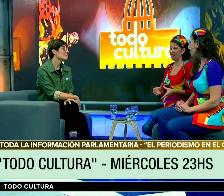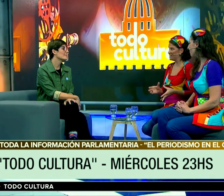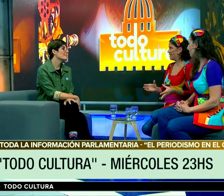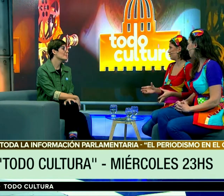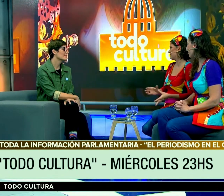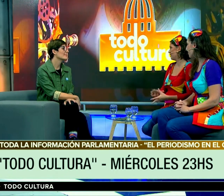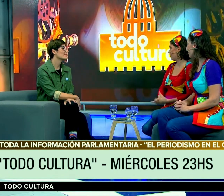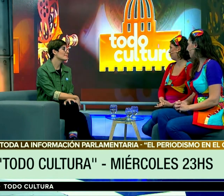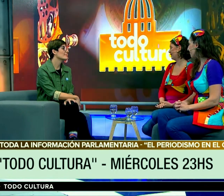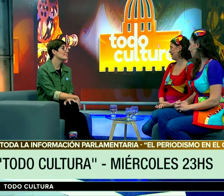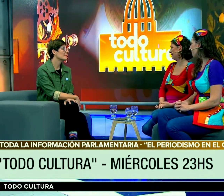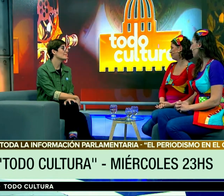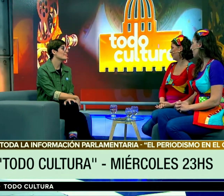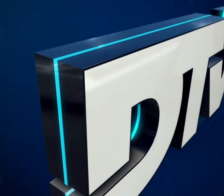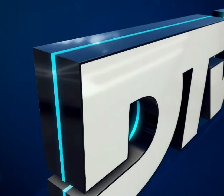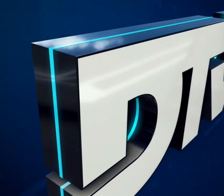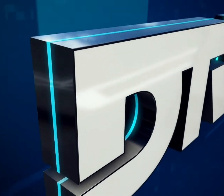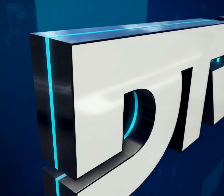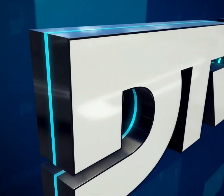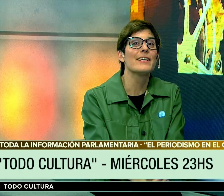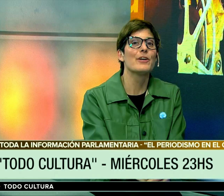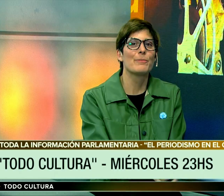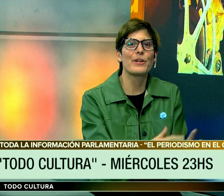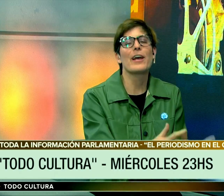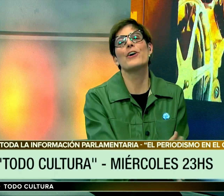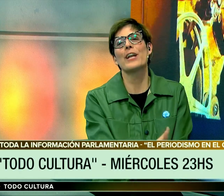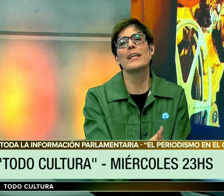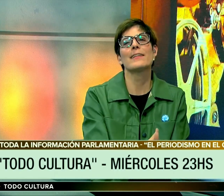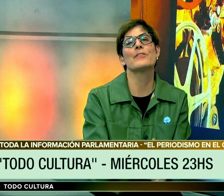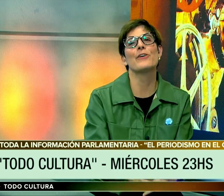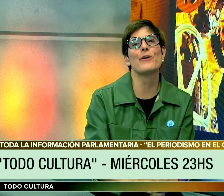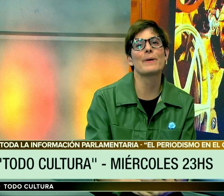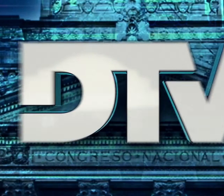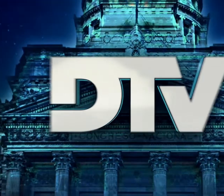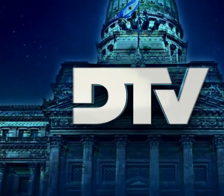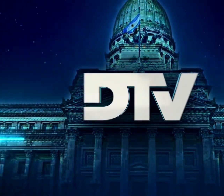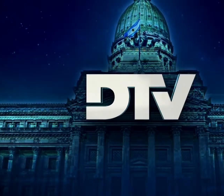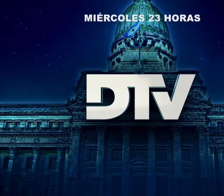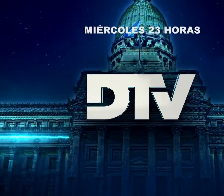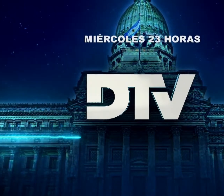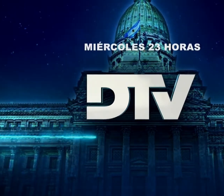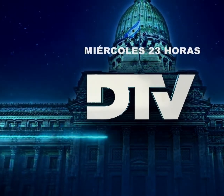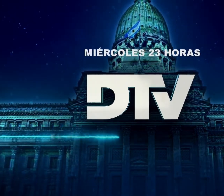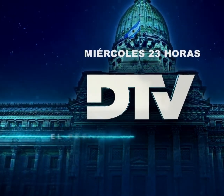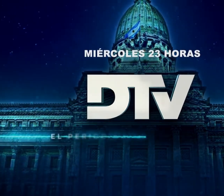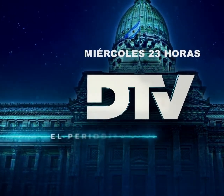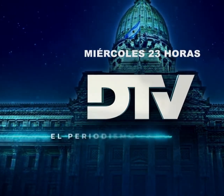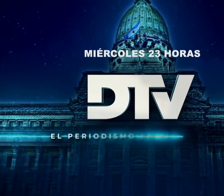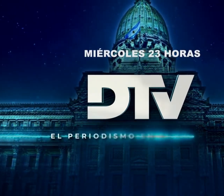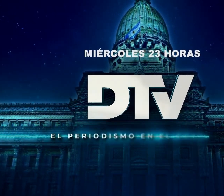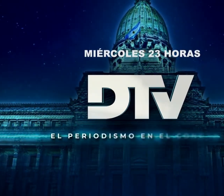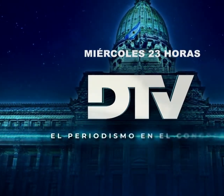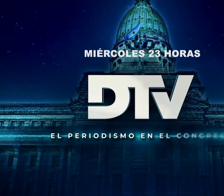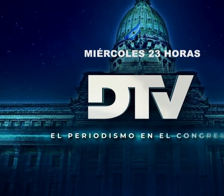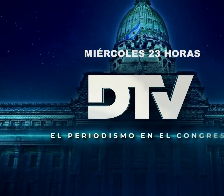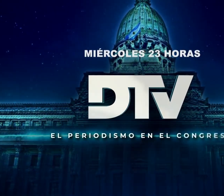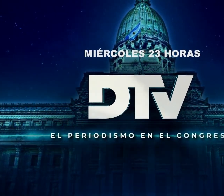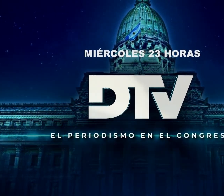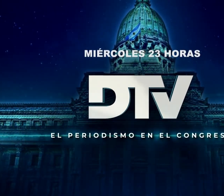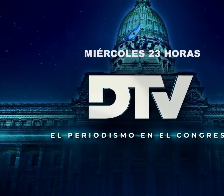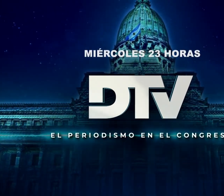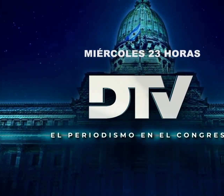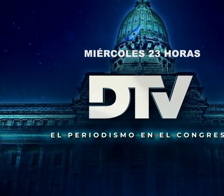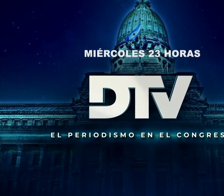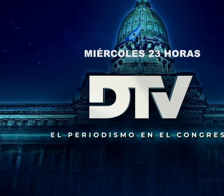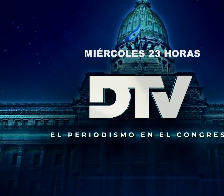de infancias que visitaron la Feria del Libro. Todo Cultura, miércoles 23 horas.